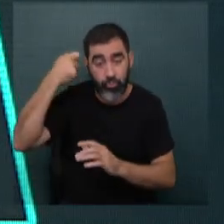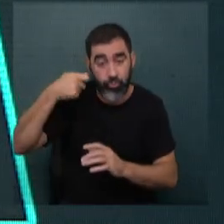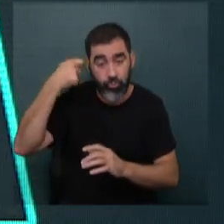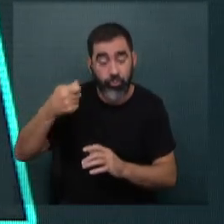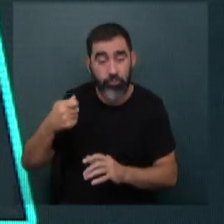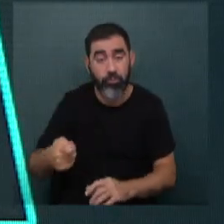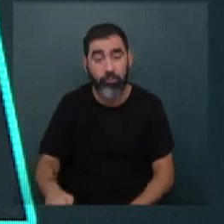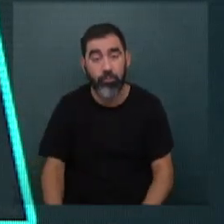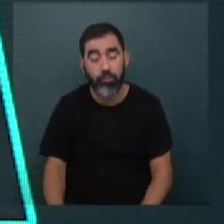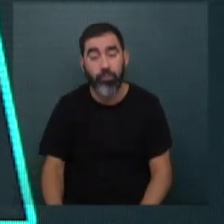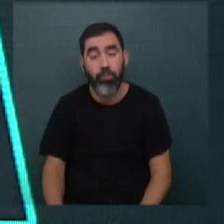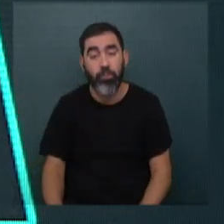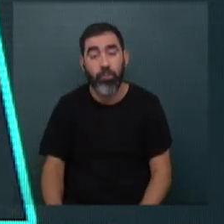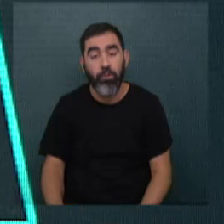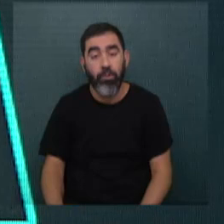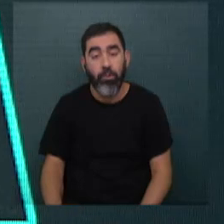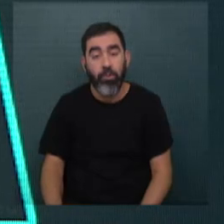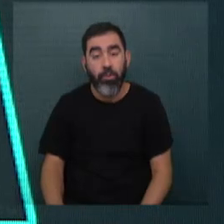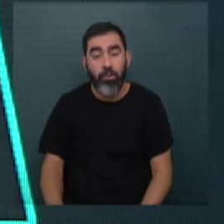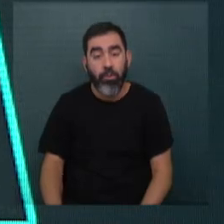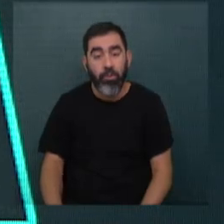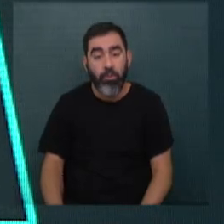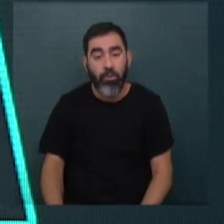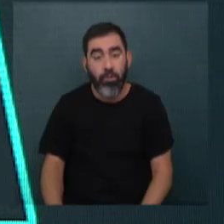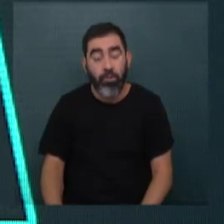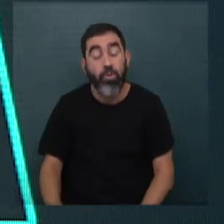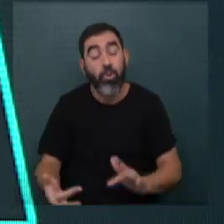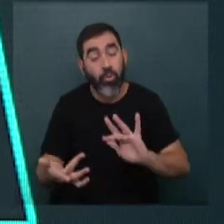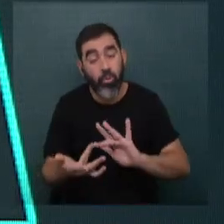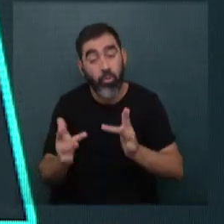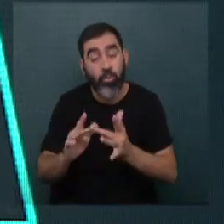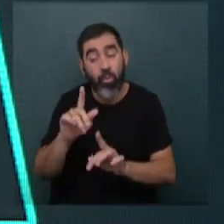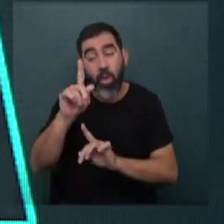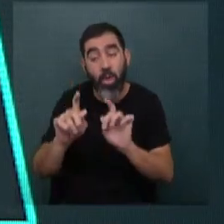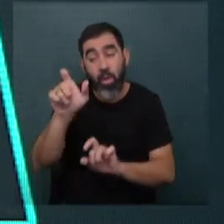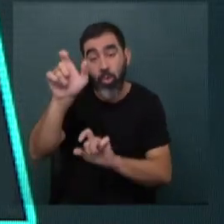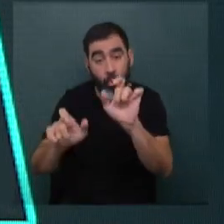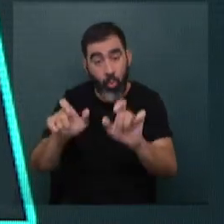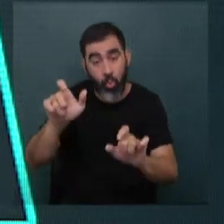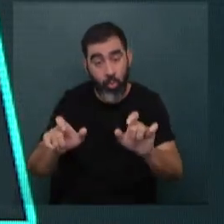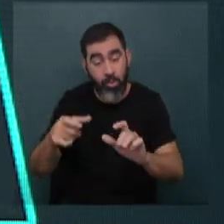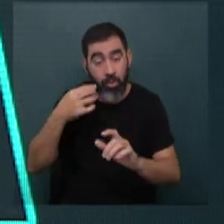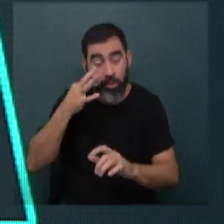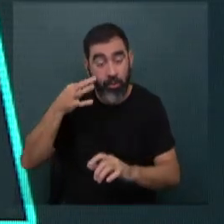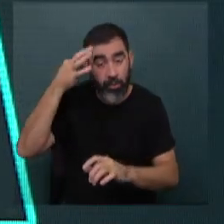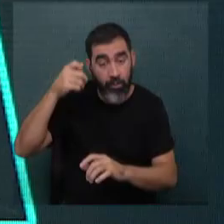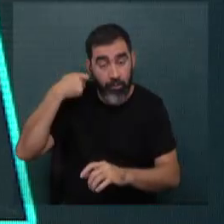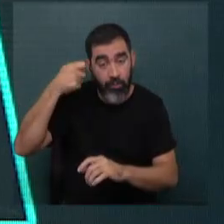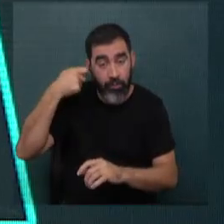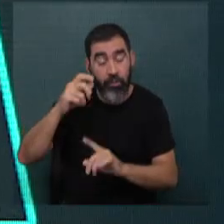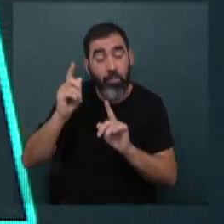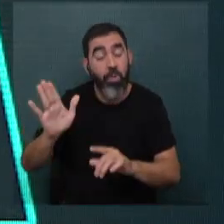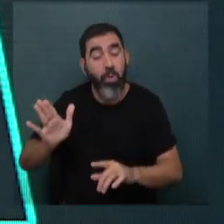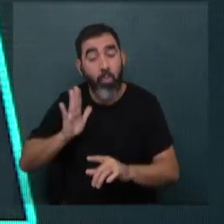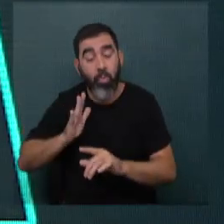ellos Leo Badel, camarógrafo aquí del canal, mantienen contacto con algunos de los protagonistas de Salam y con mujeres